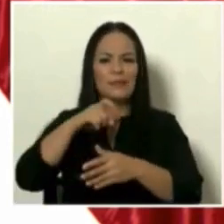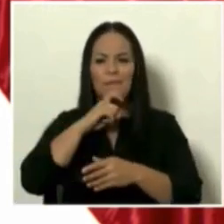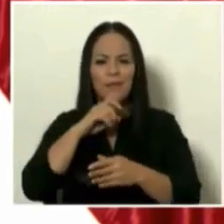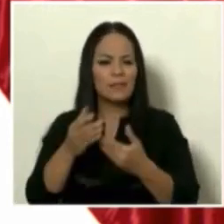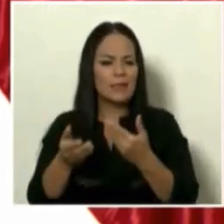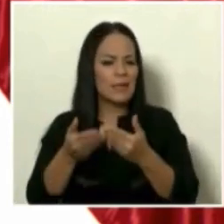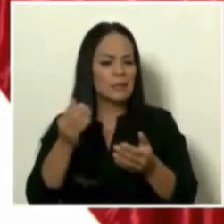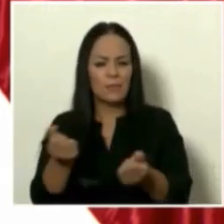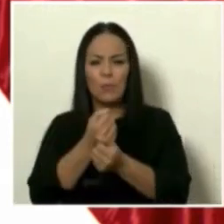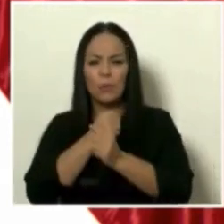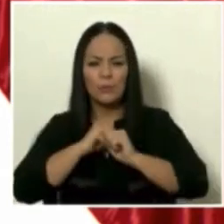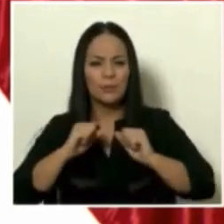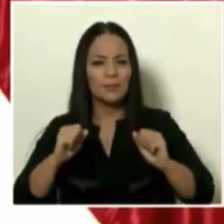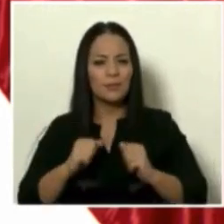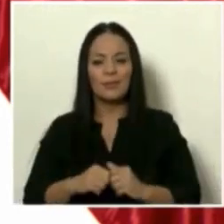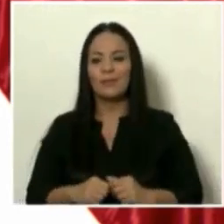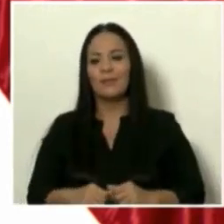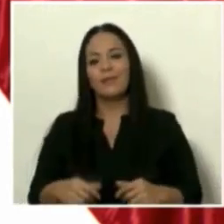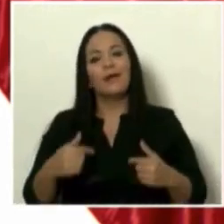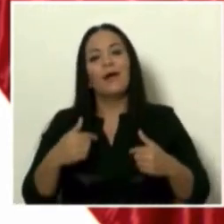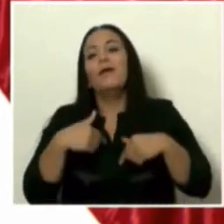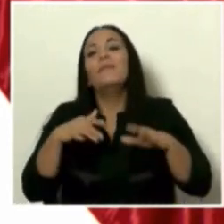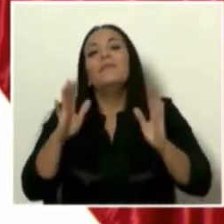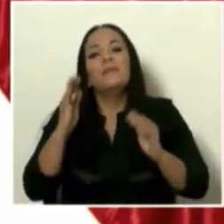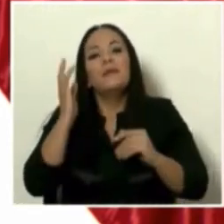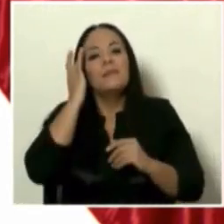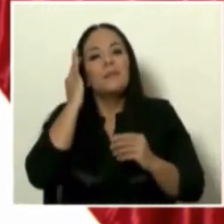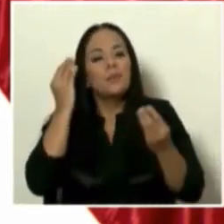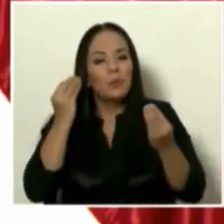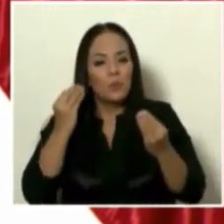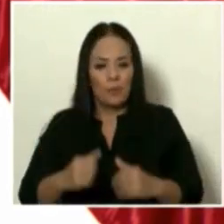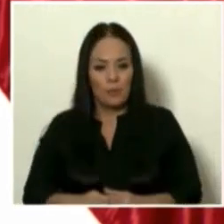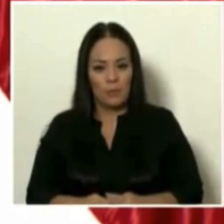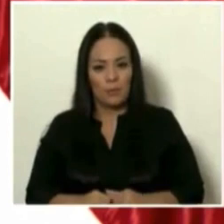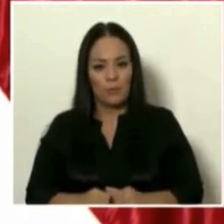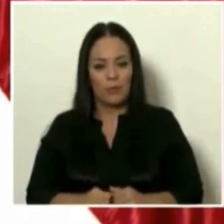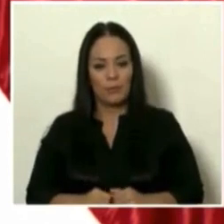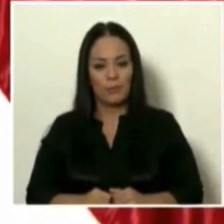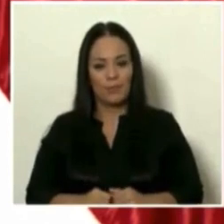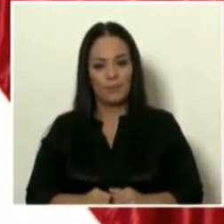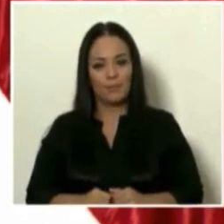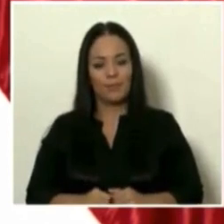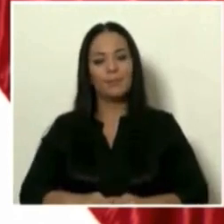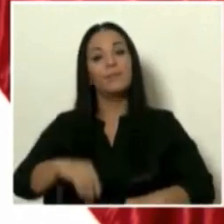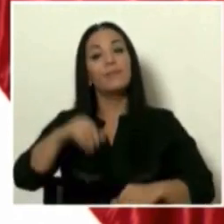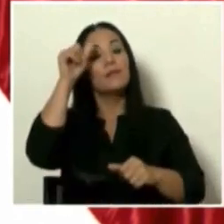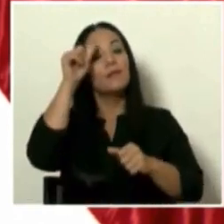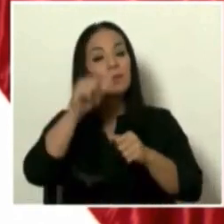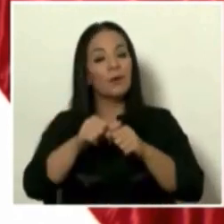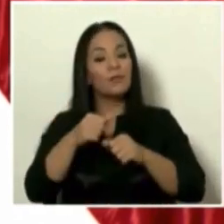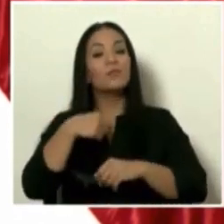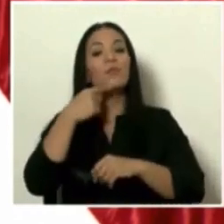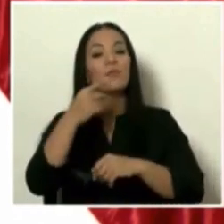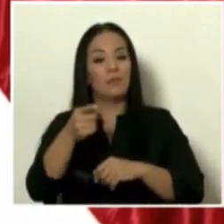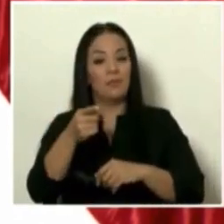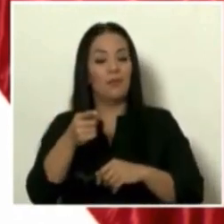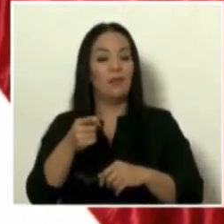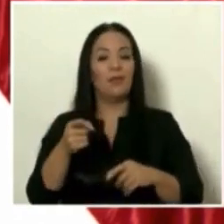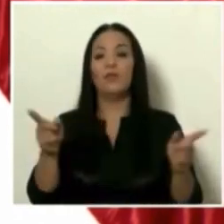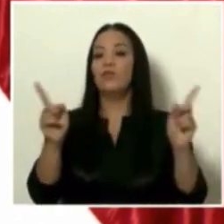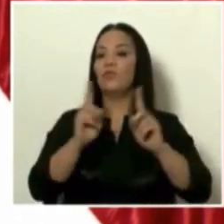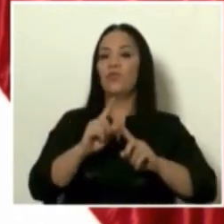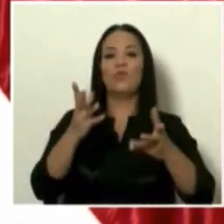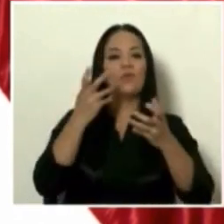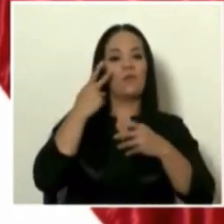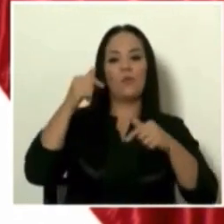imposible. A mí me preocupa, yo acuérdense que dije que yo no quería ver en